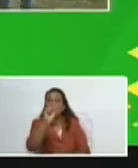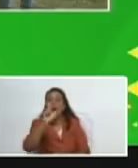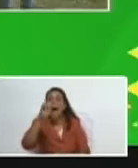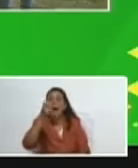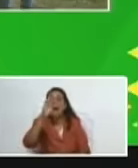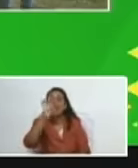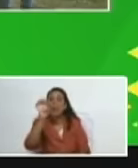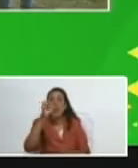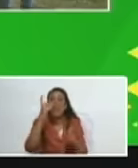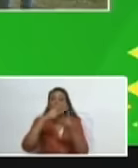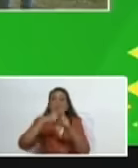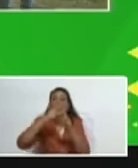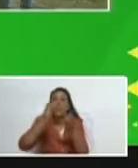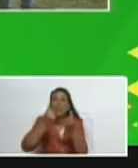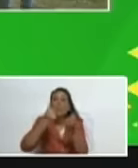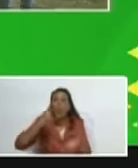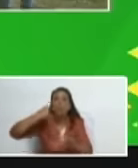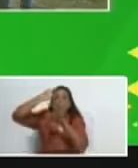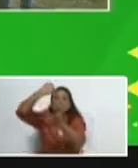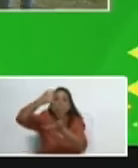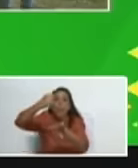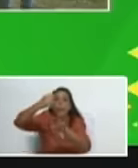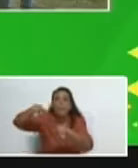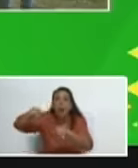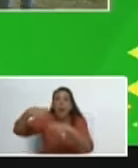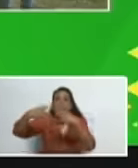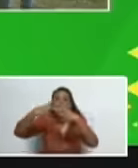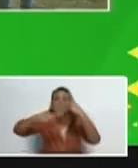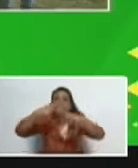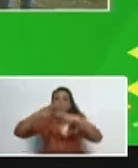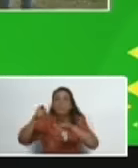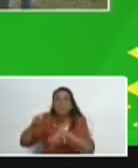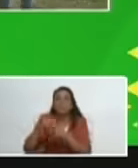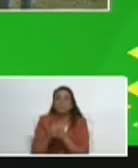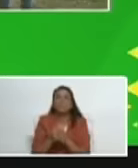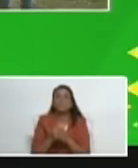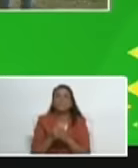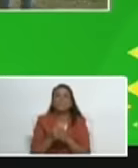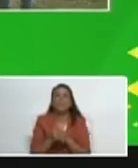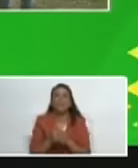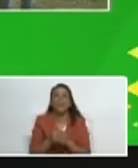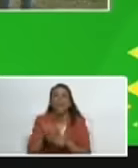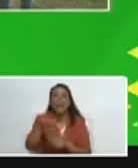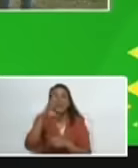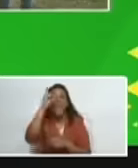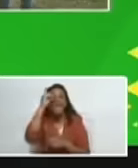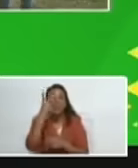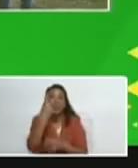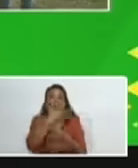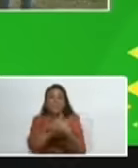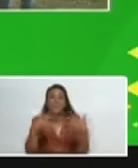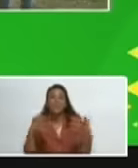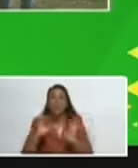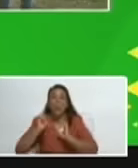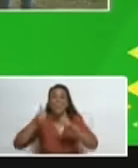2022, Castro Soteldo, Delcy, con 2 millones.